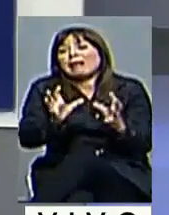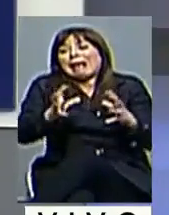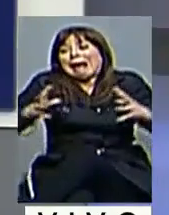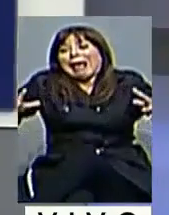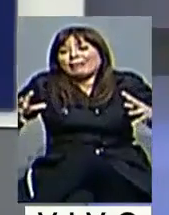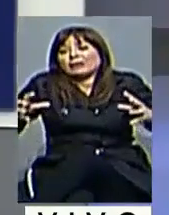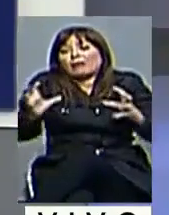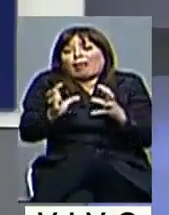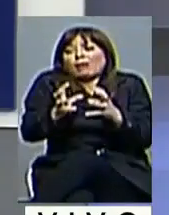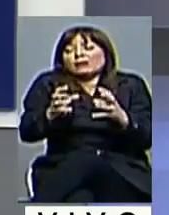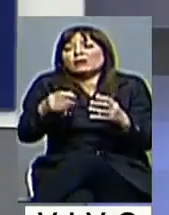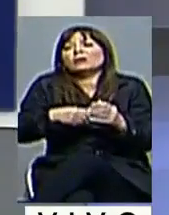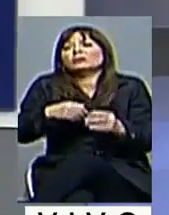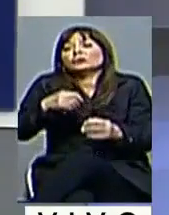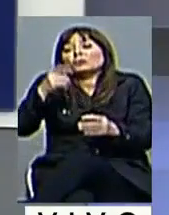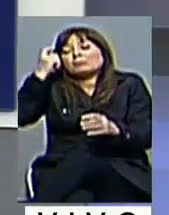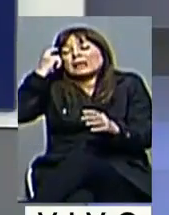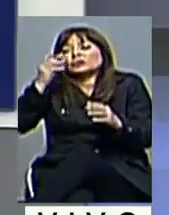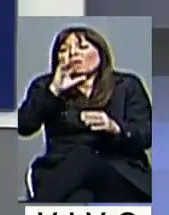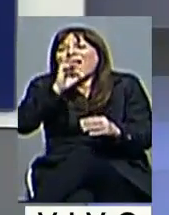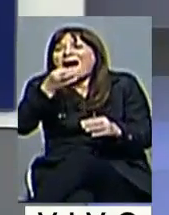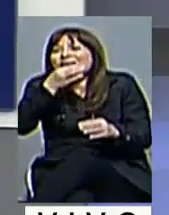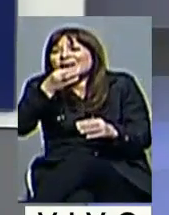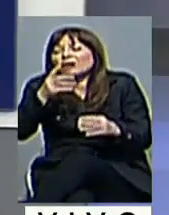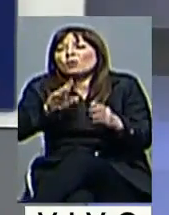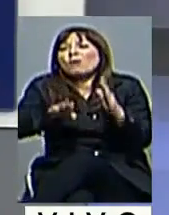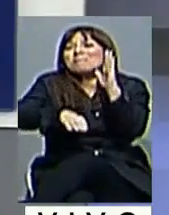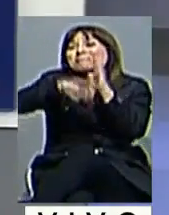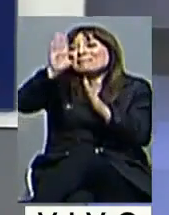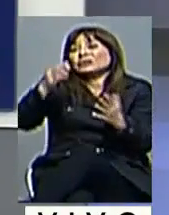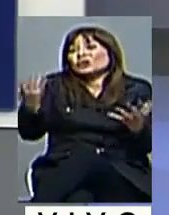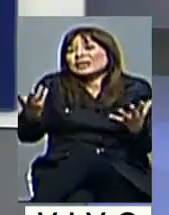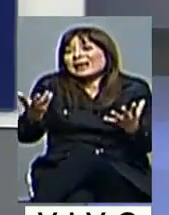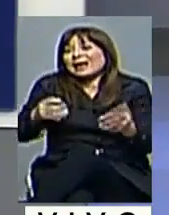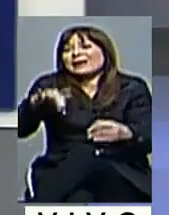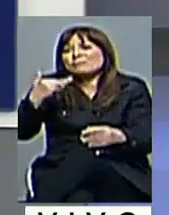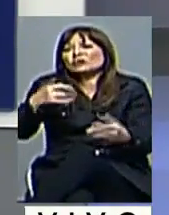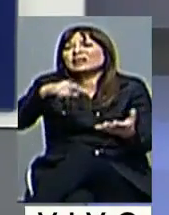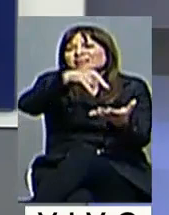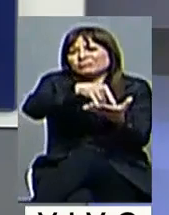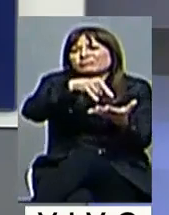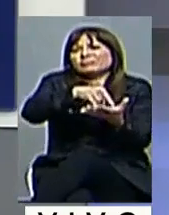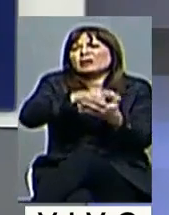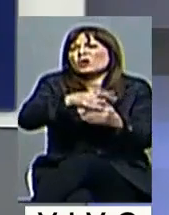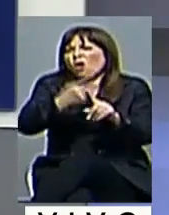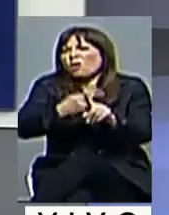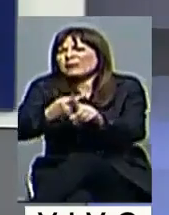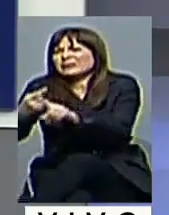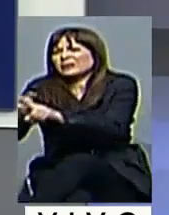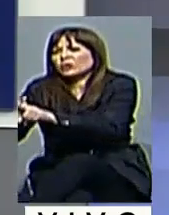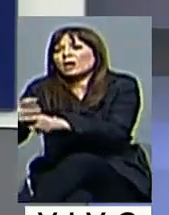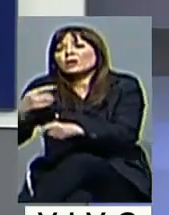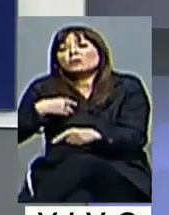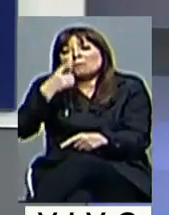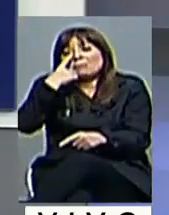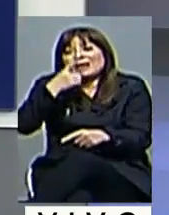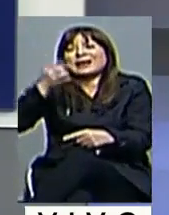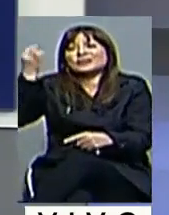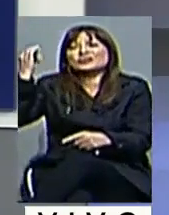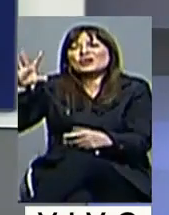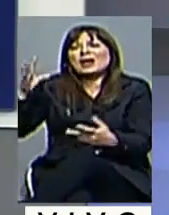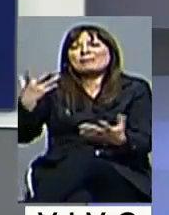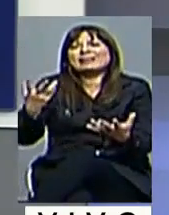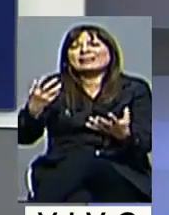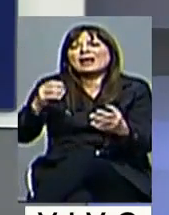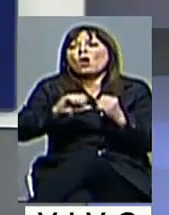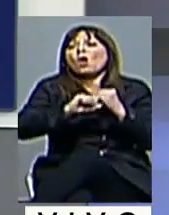de mayorías o conversaciones que van a ser coyunturales dentro del Parlamento como tal. Porque no hay que mirar solamente lo que